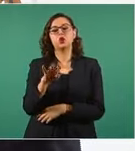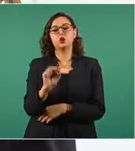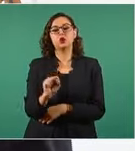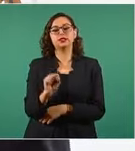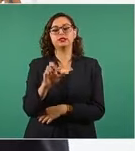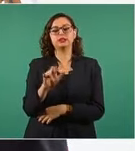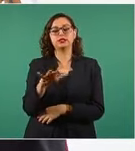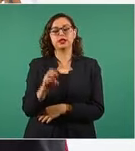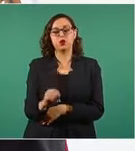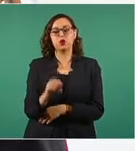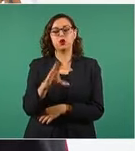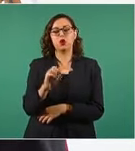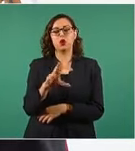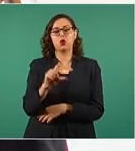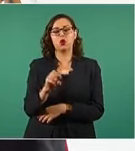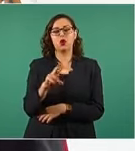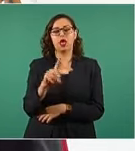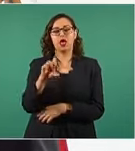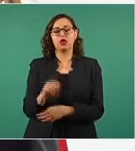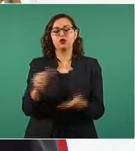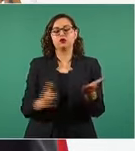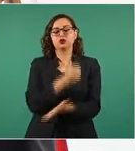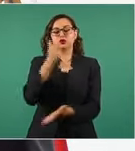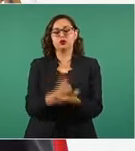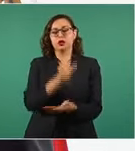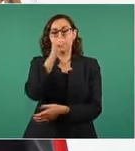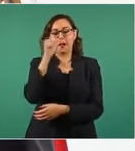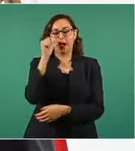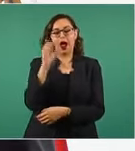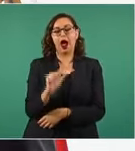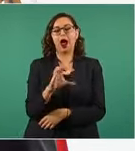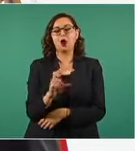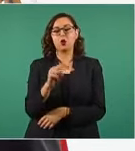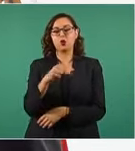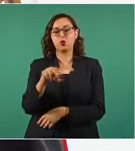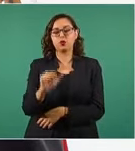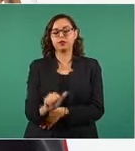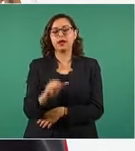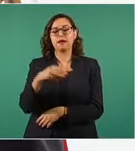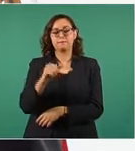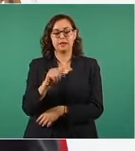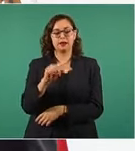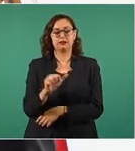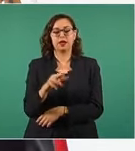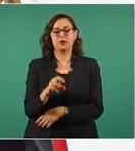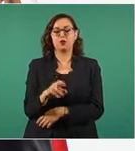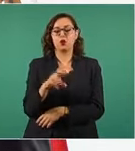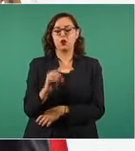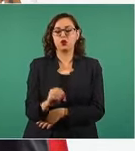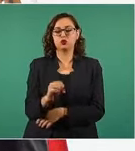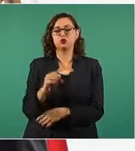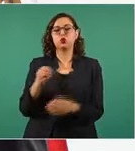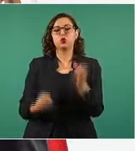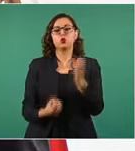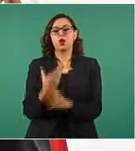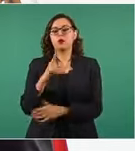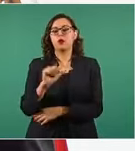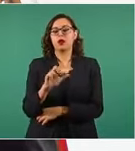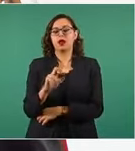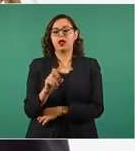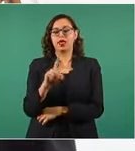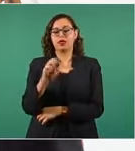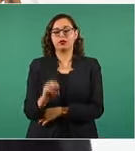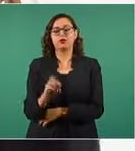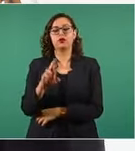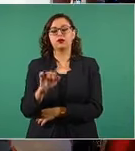Juárez, Acuña, Piedras Negras, Matamoros, Nuevo Laredo y Reynosa.